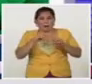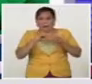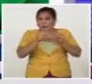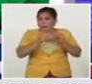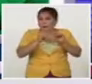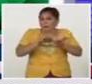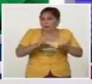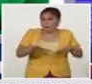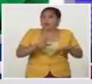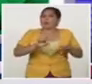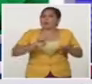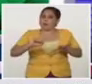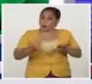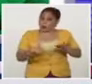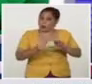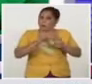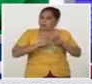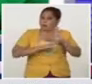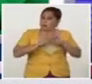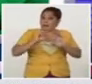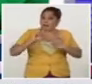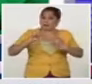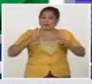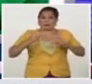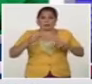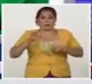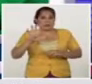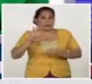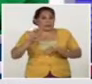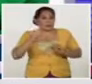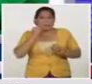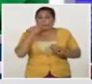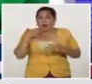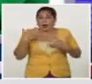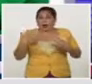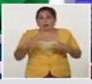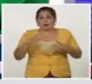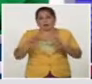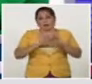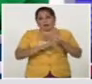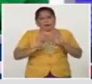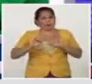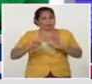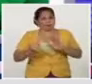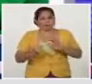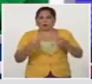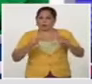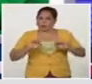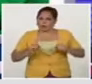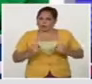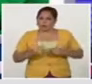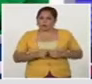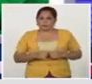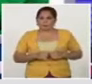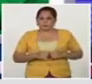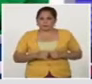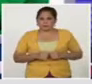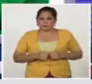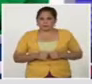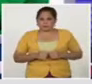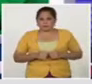que extremar las medidas 5 veces más. Y realmente eso es lo que a lo mejor no va muy aparejado